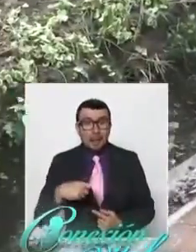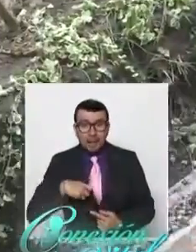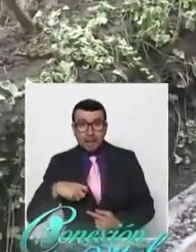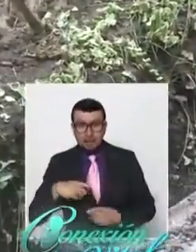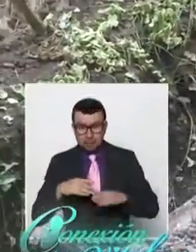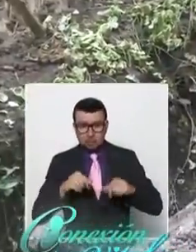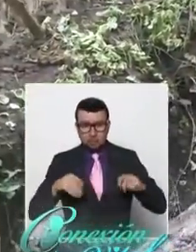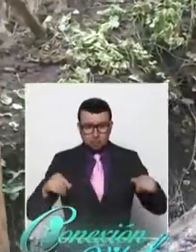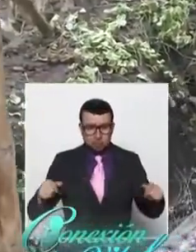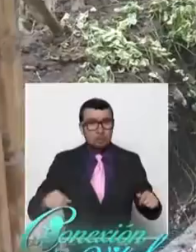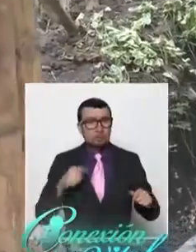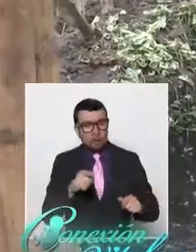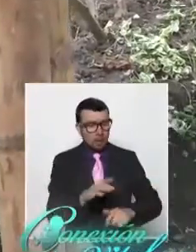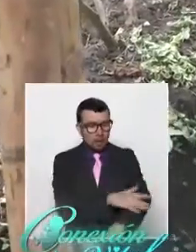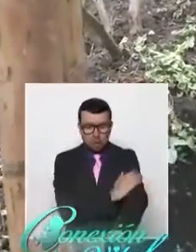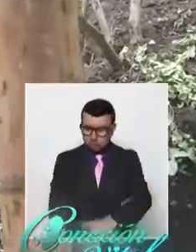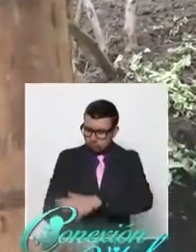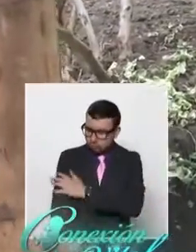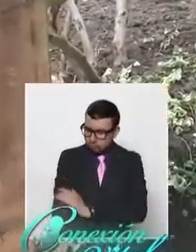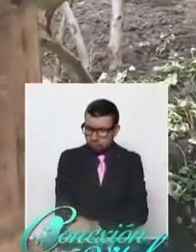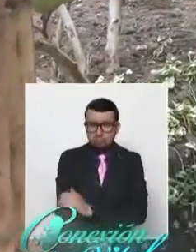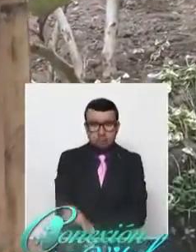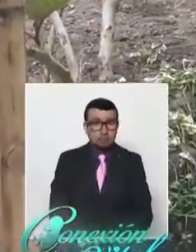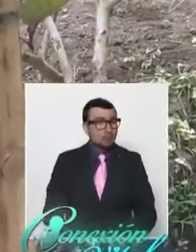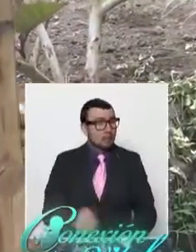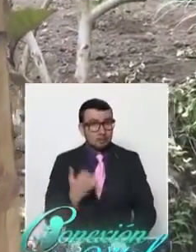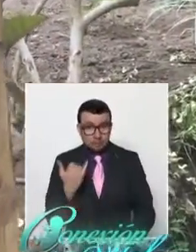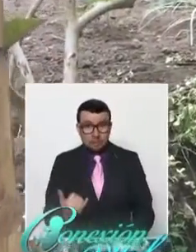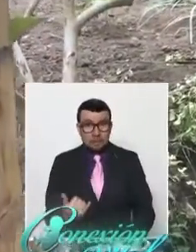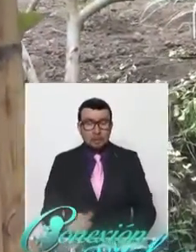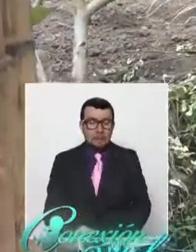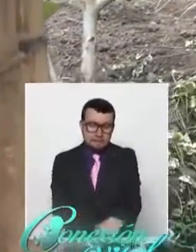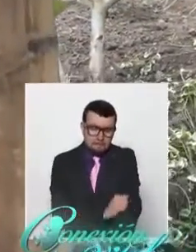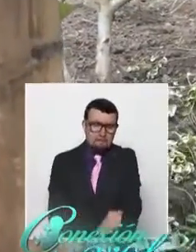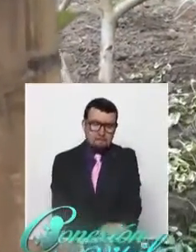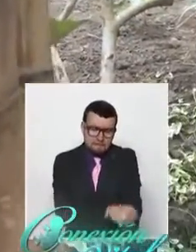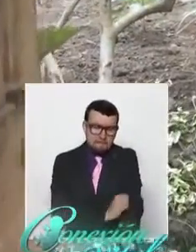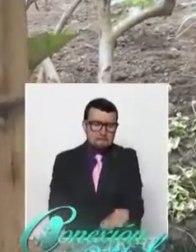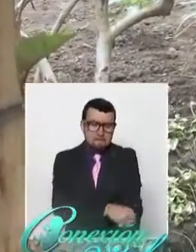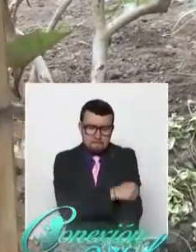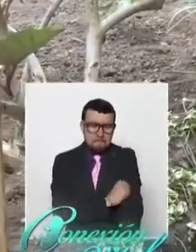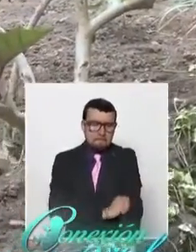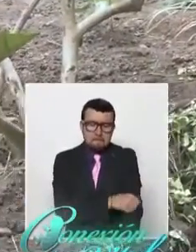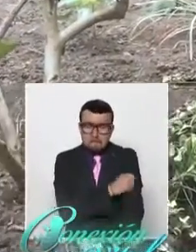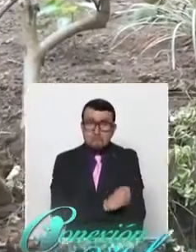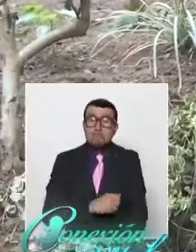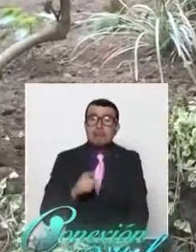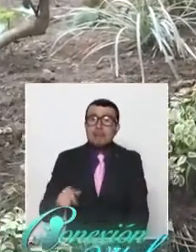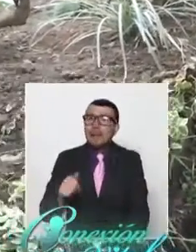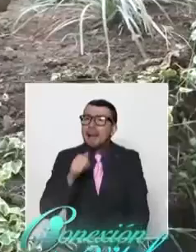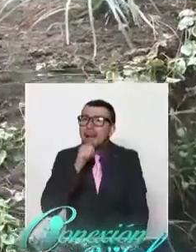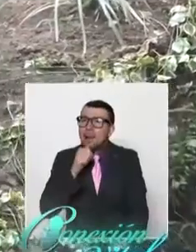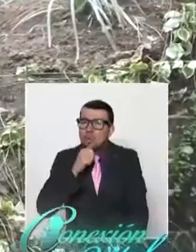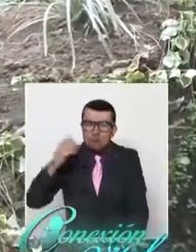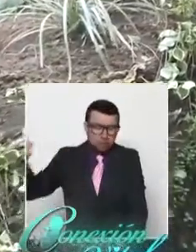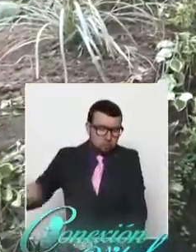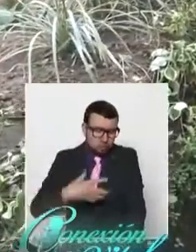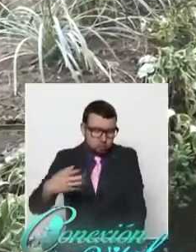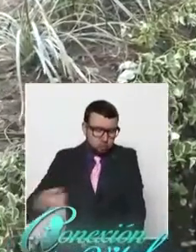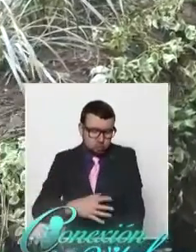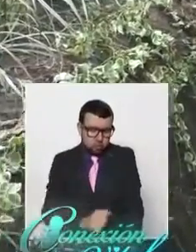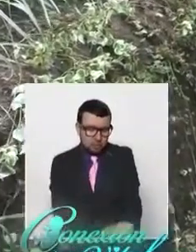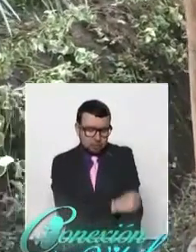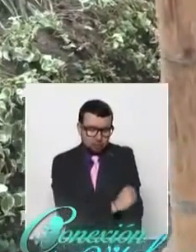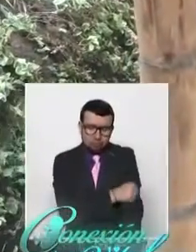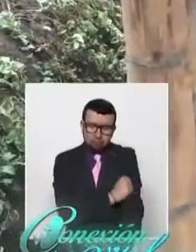persona posteriormente se le retira con estropajo y con chorros de hidroterapia.